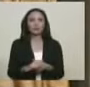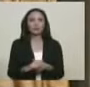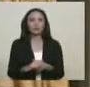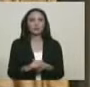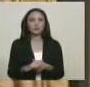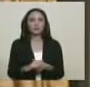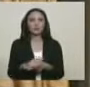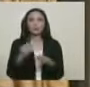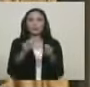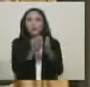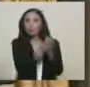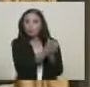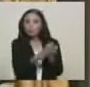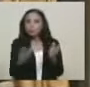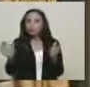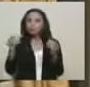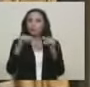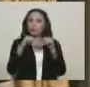progresivo,